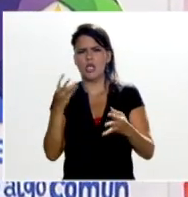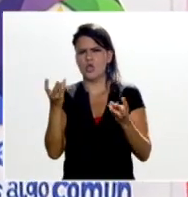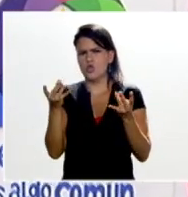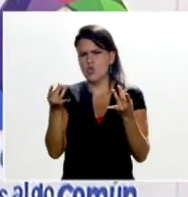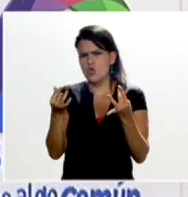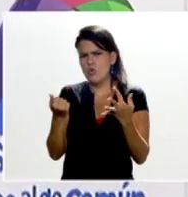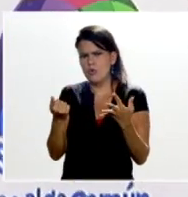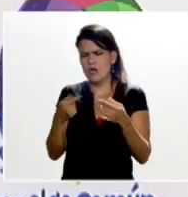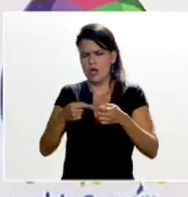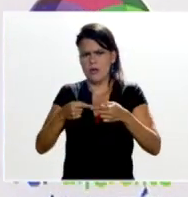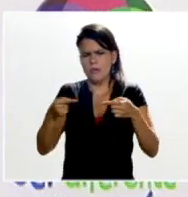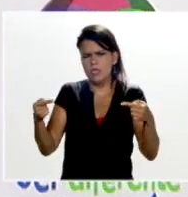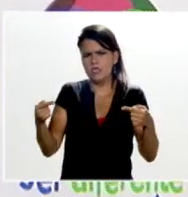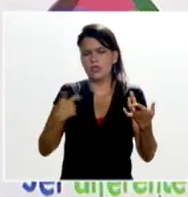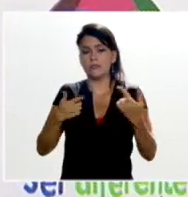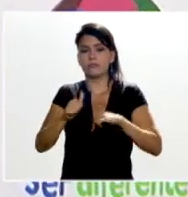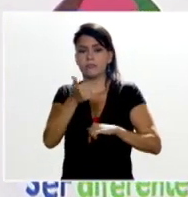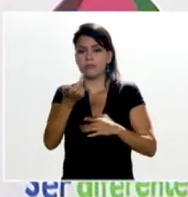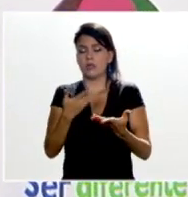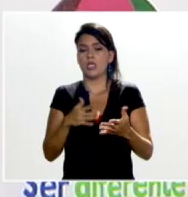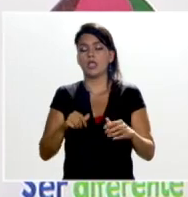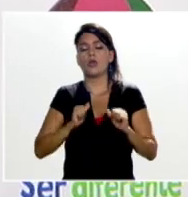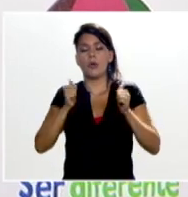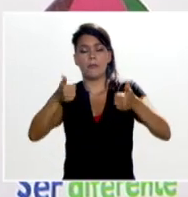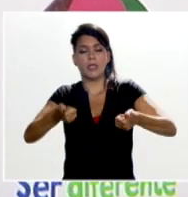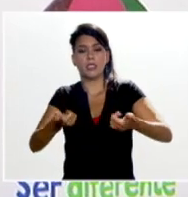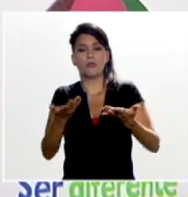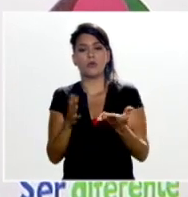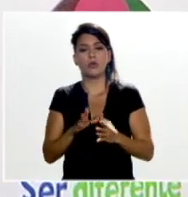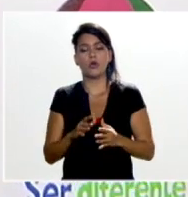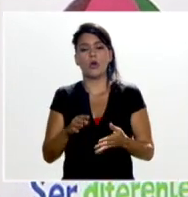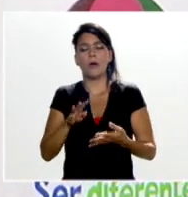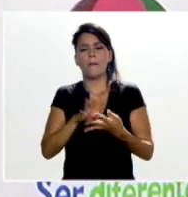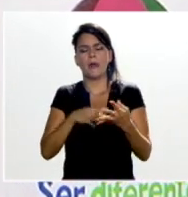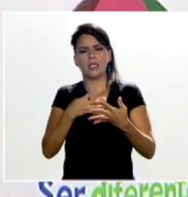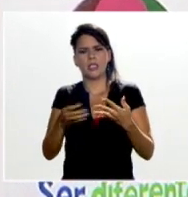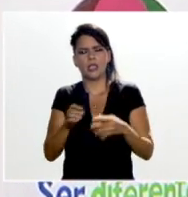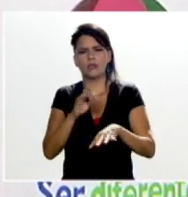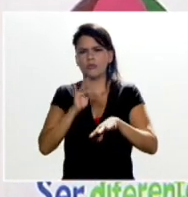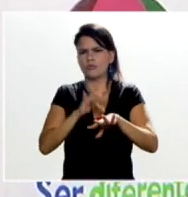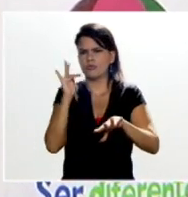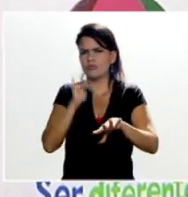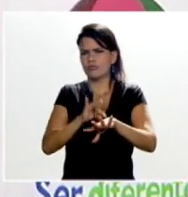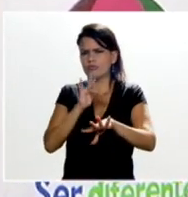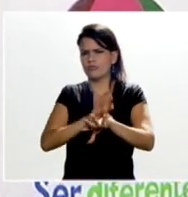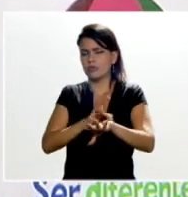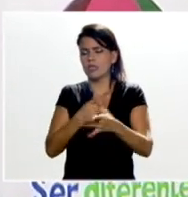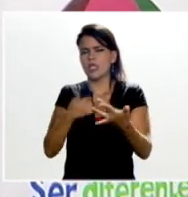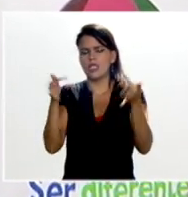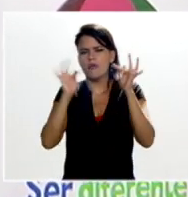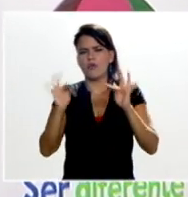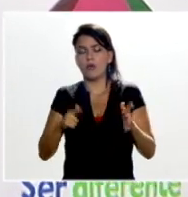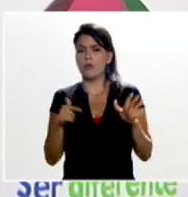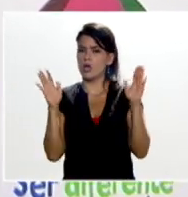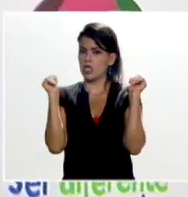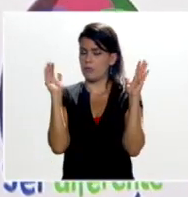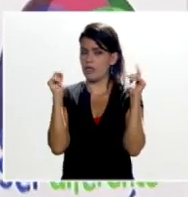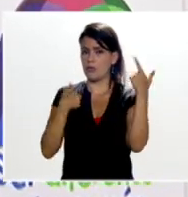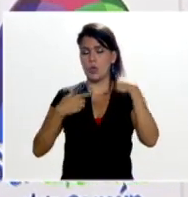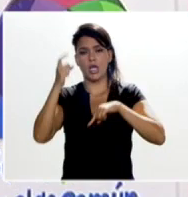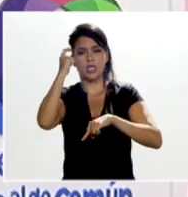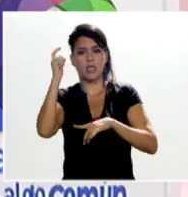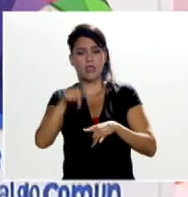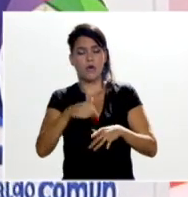conteo, la medición, muy bien, y esto lo iniciamos entonces con material concreto. Y de esta manera entonces nos despedimos en el día de